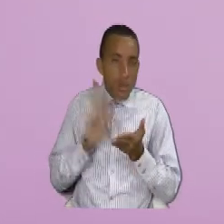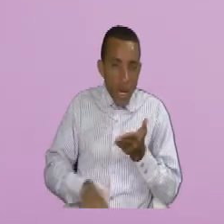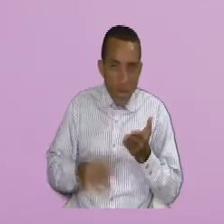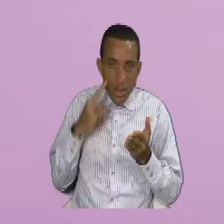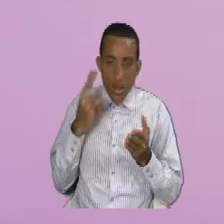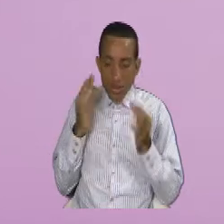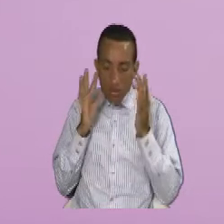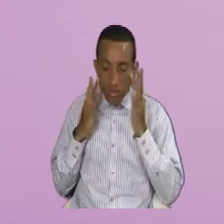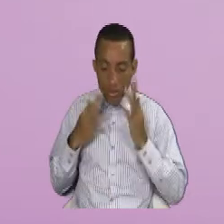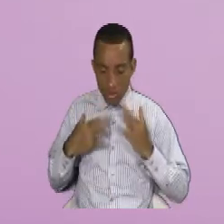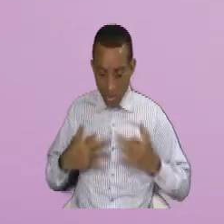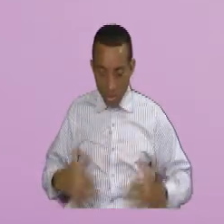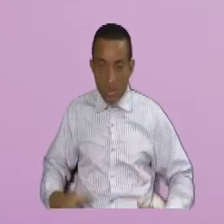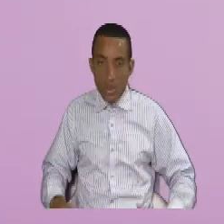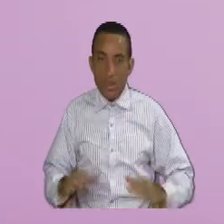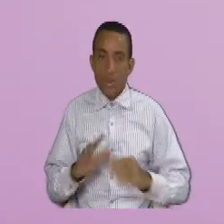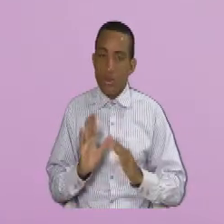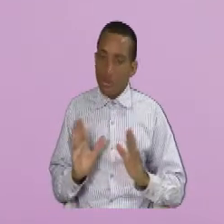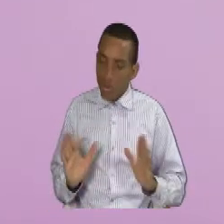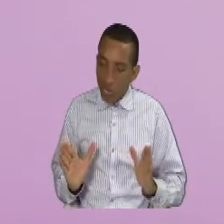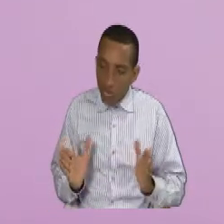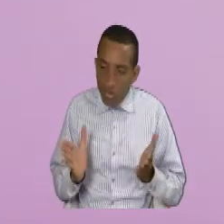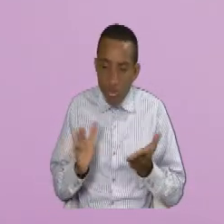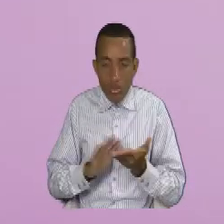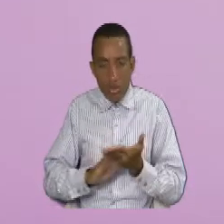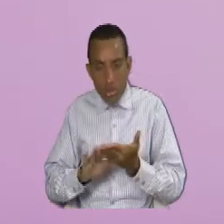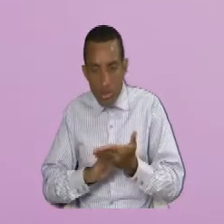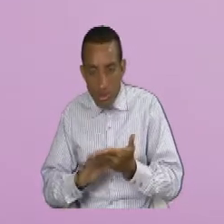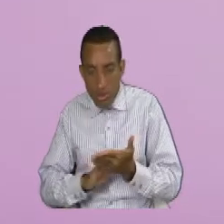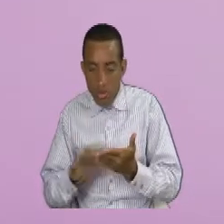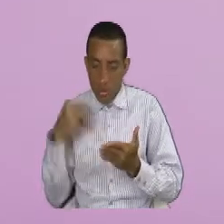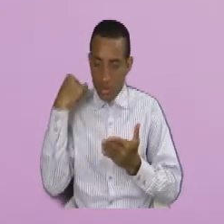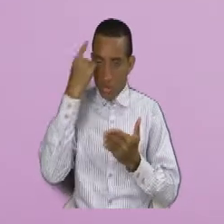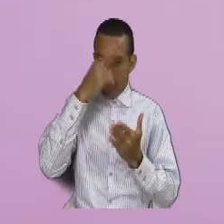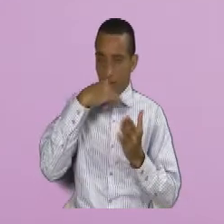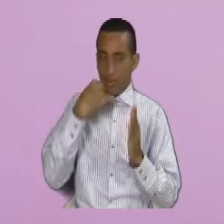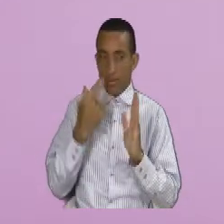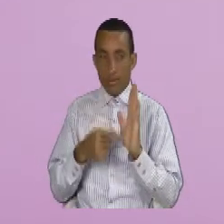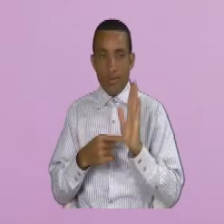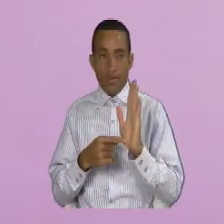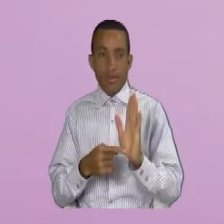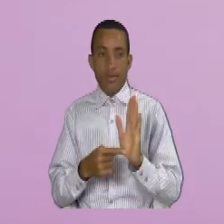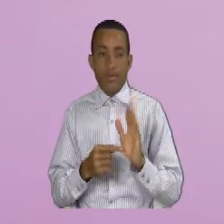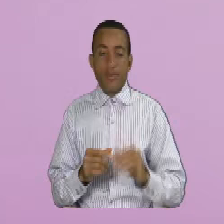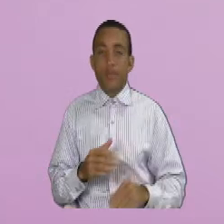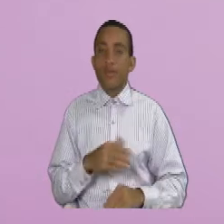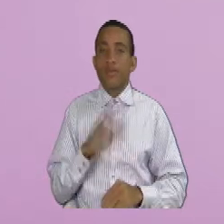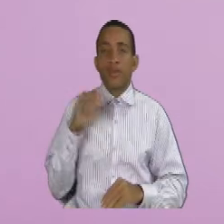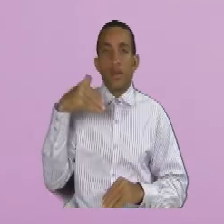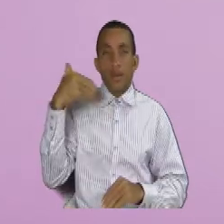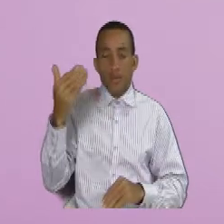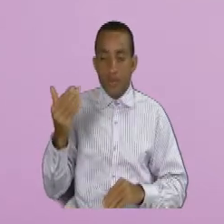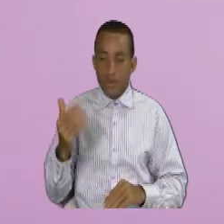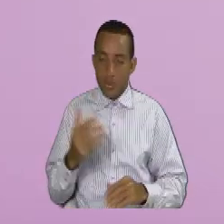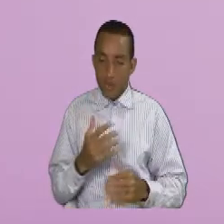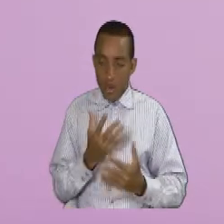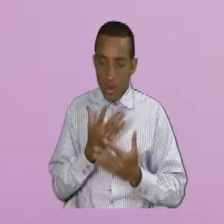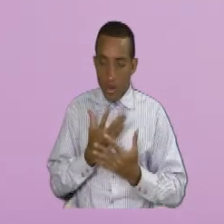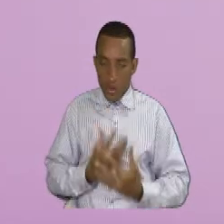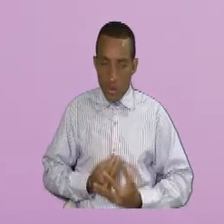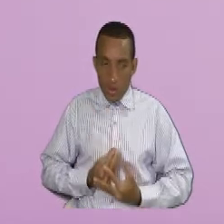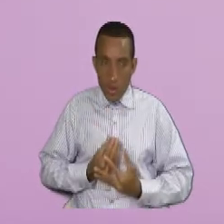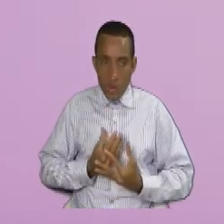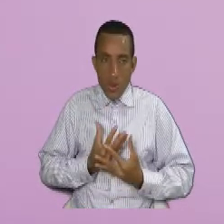las atenúa, y va a hacer que tengamos una mejor apariencia. Después de esto hacemos un proceso de hidratación profunda de la piel